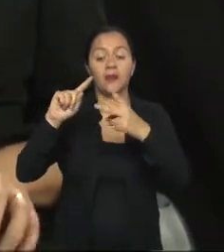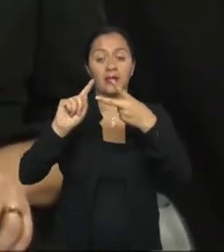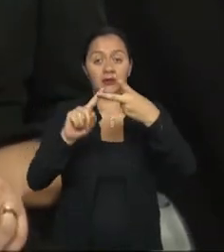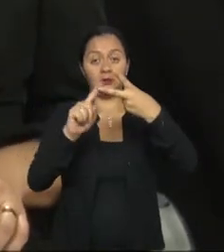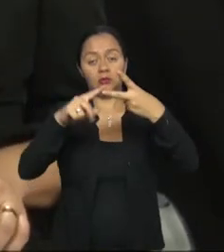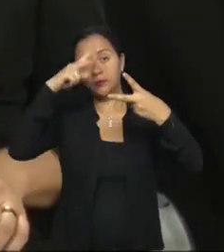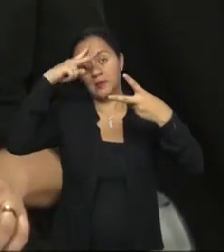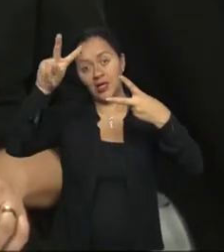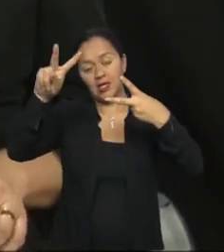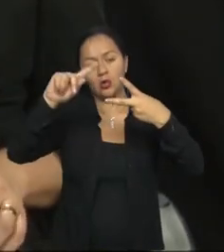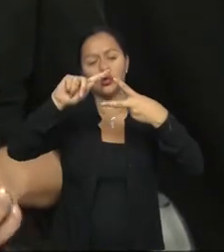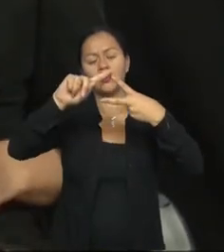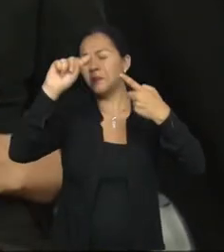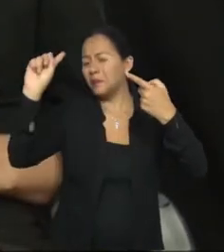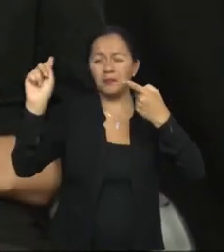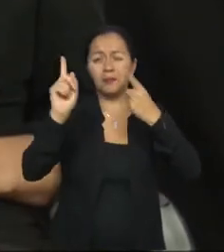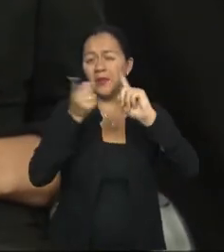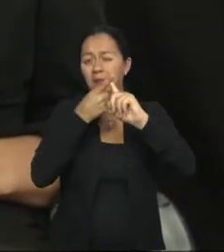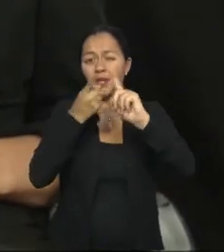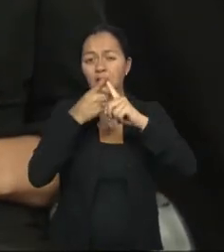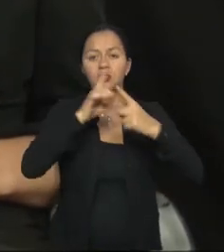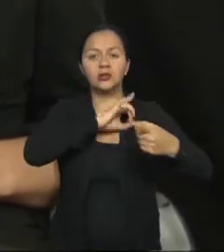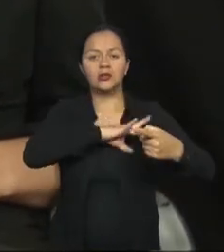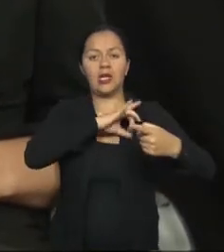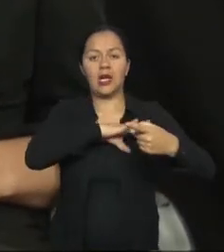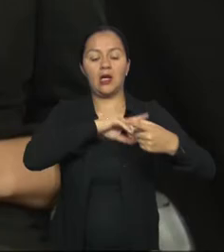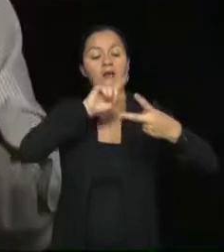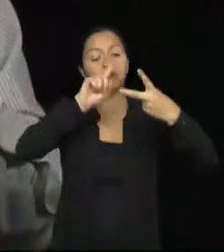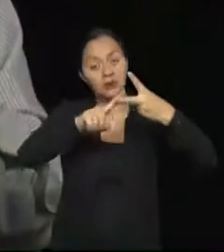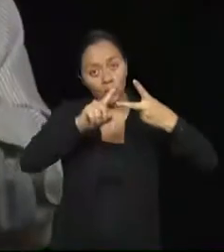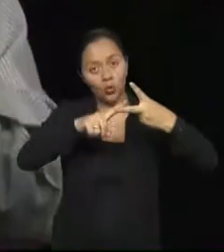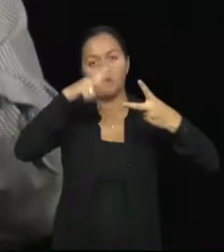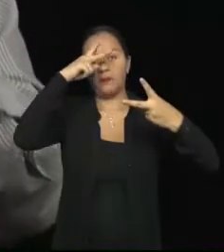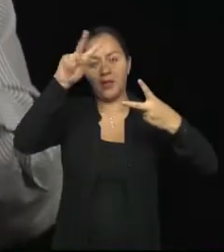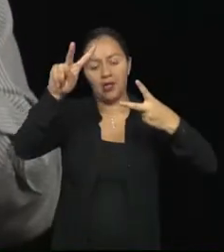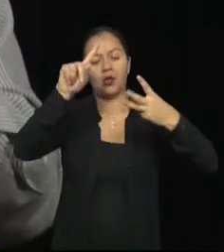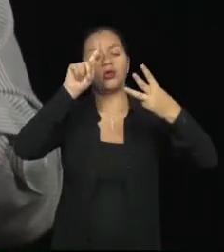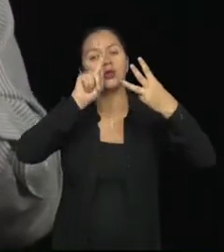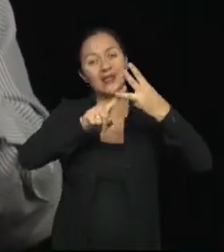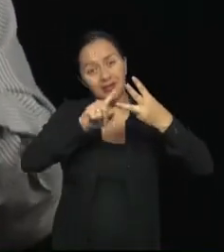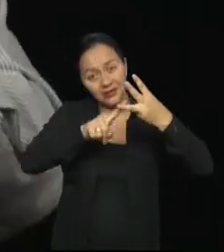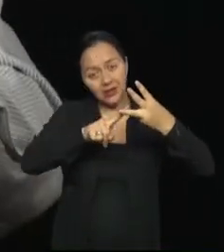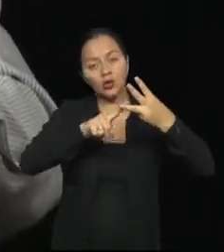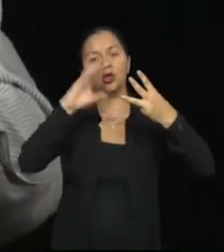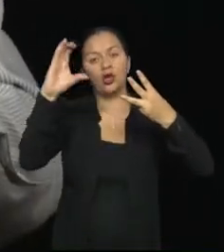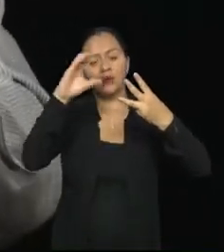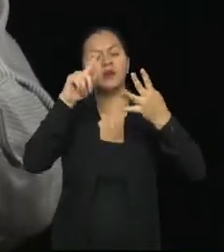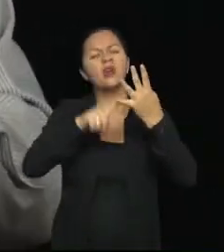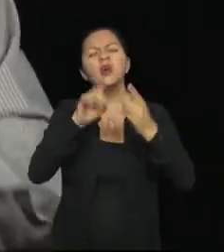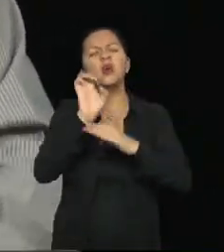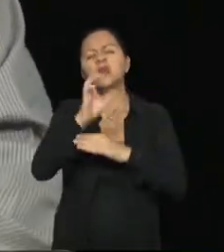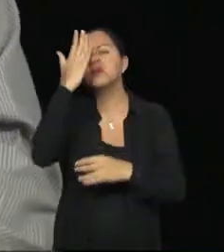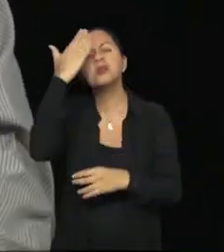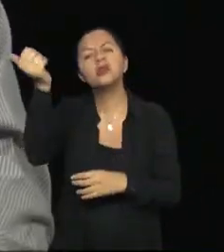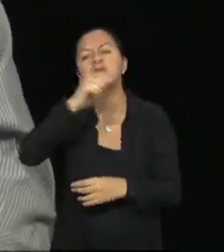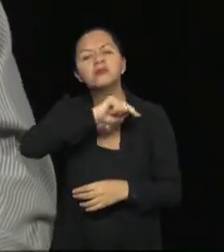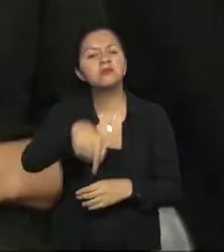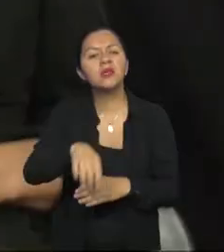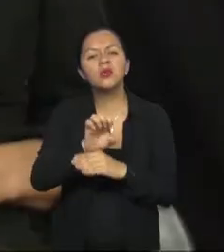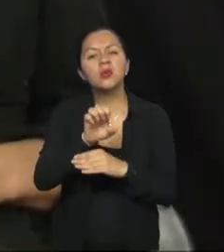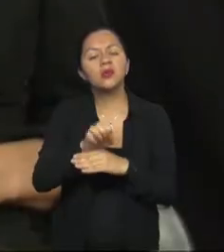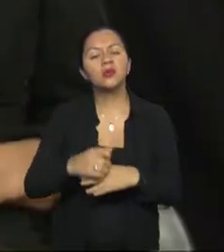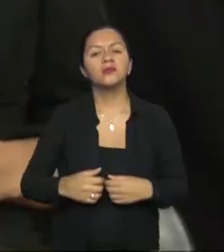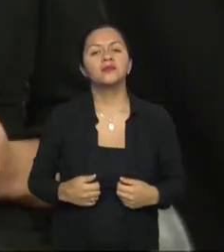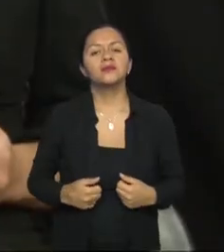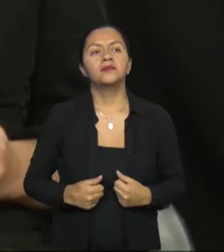en México y el primer congreso fue en Chile. ¿Por qué razón ahora Ecuador va a ser la sede, la sede del cuarto congreso?